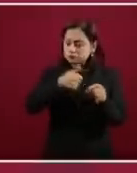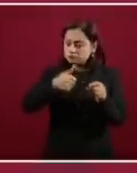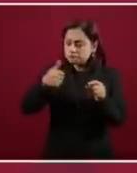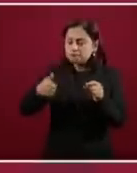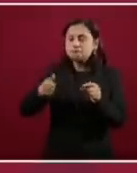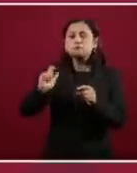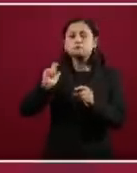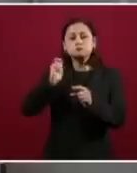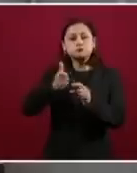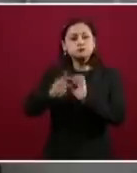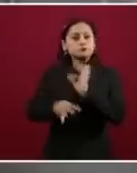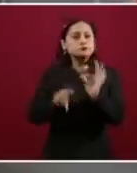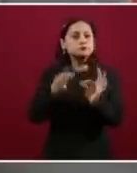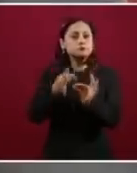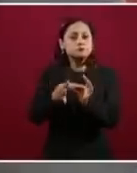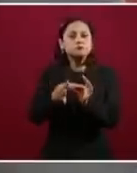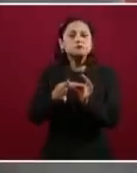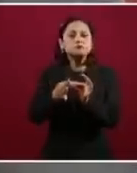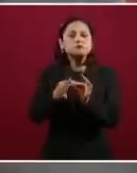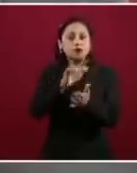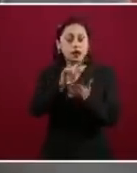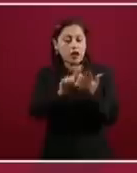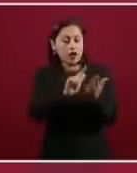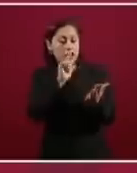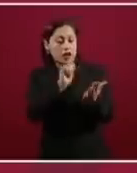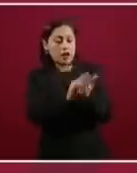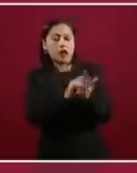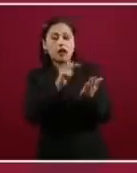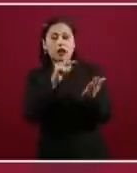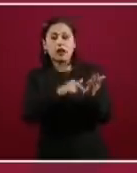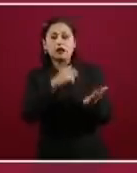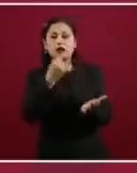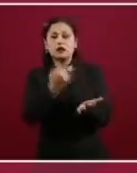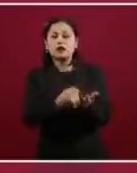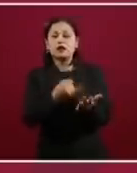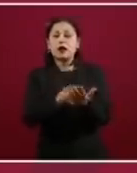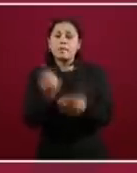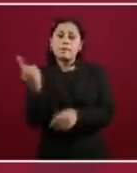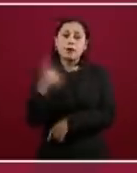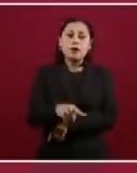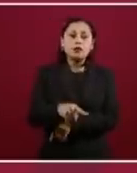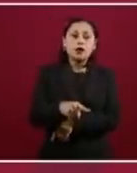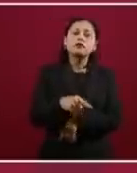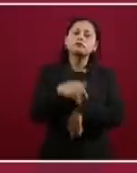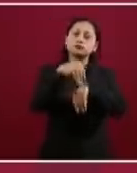de conformidad con la ley de coordinación fiscal.